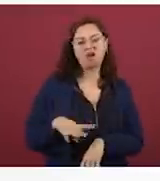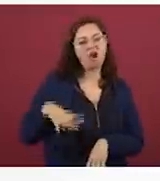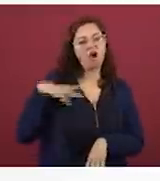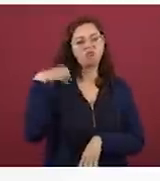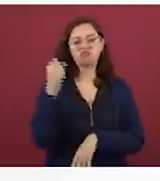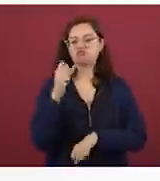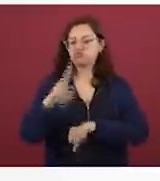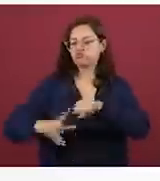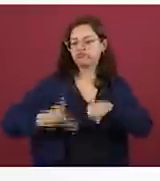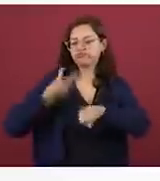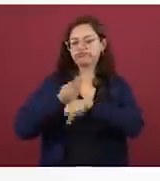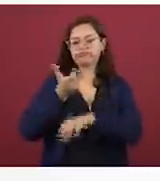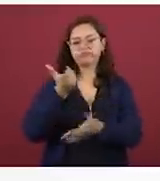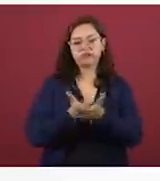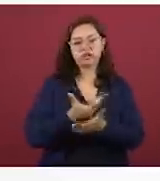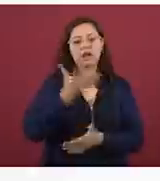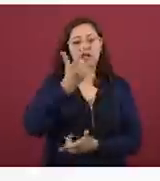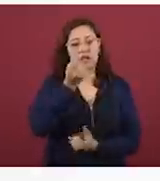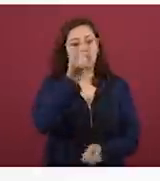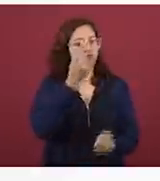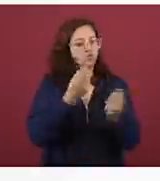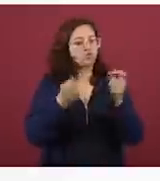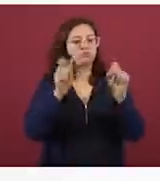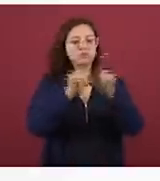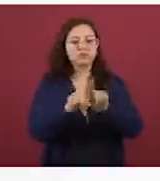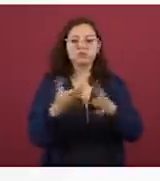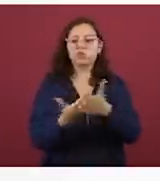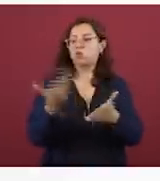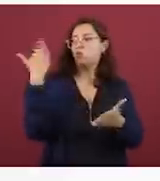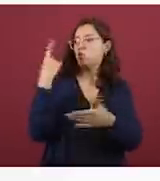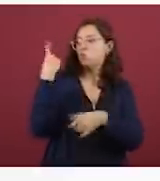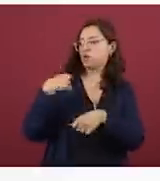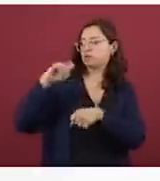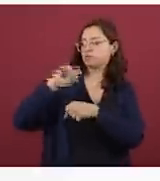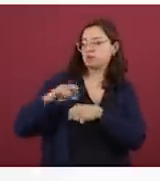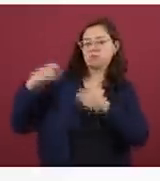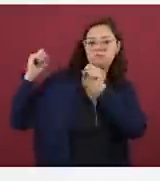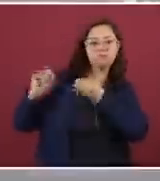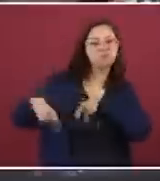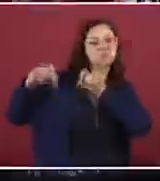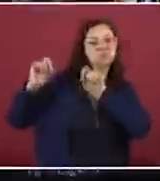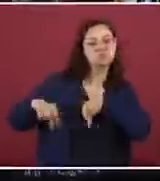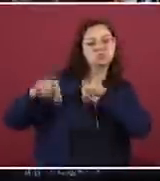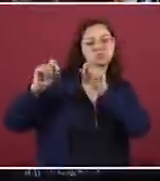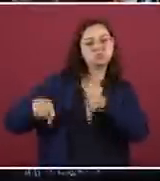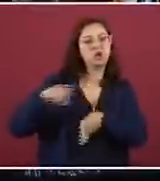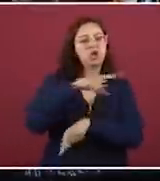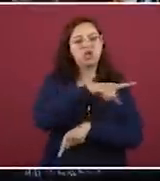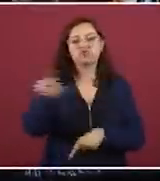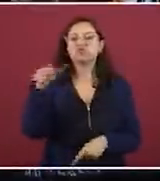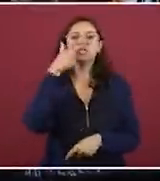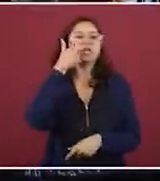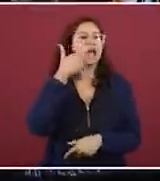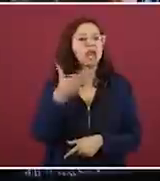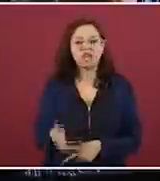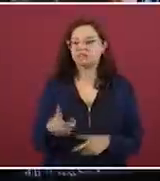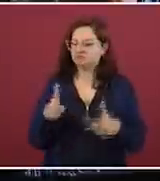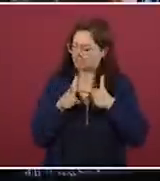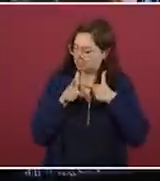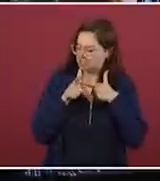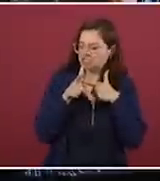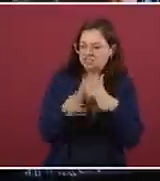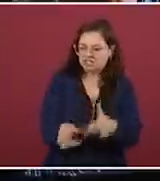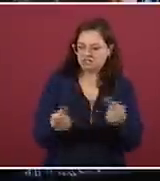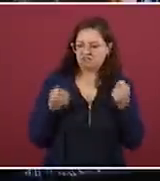algunas se repiten de la semana pasada, parece que, bueno, ellos quieren perder la clientela y ahí está el poder